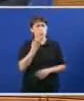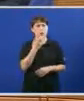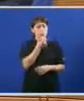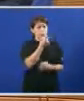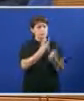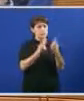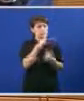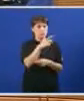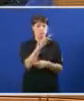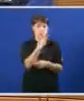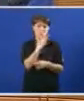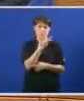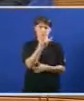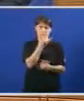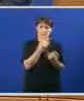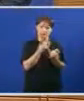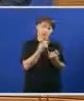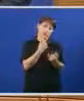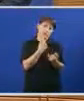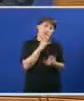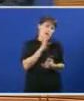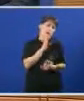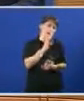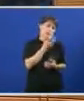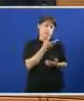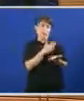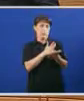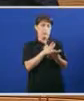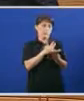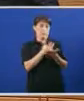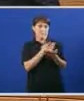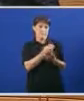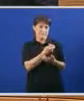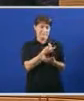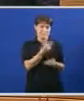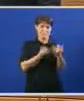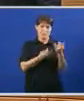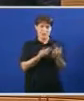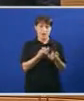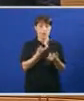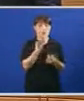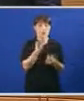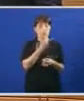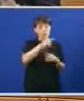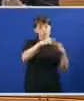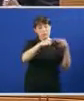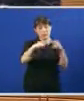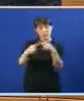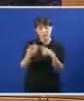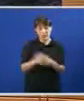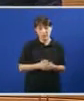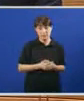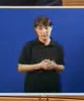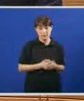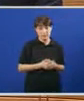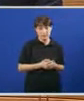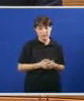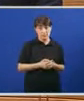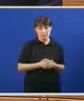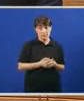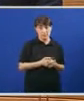datos que parcialmente reflicte. Supoño que vostede sabe que o número de familias